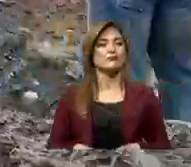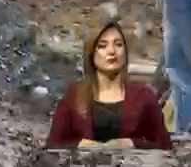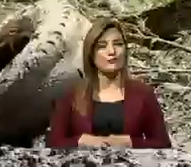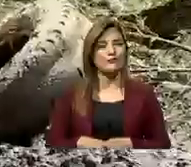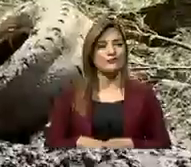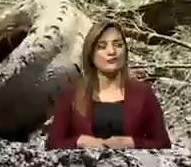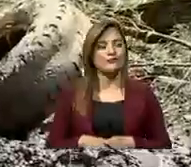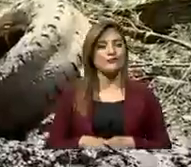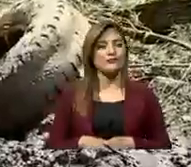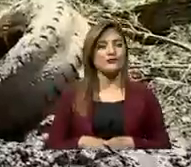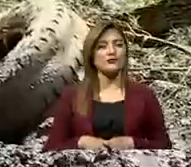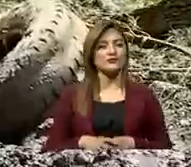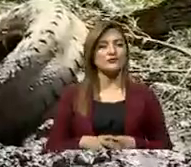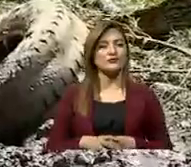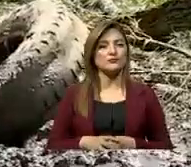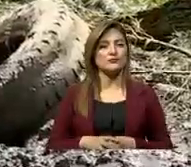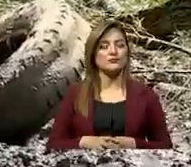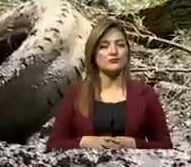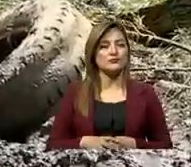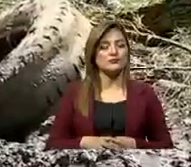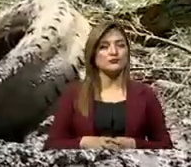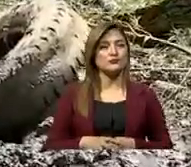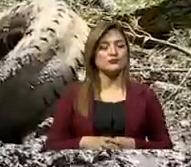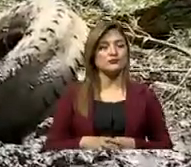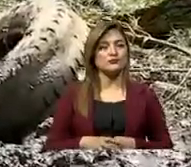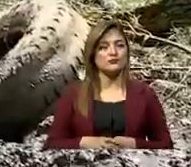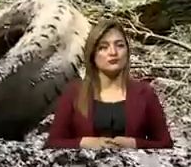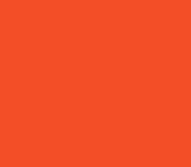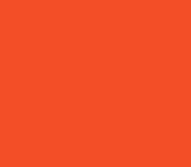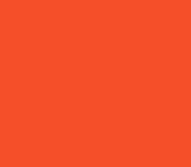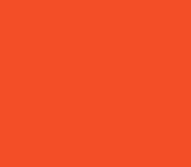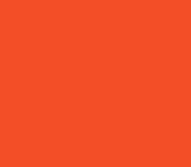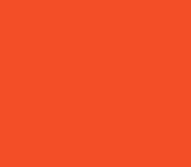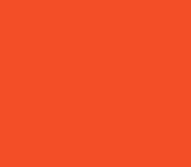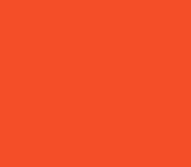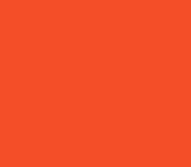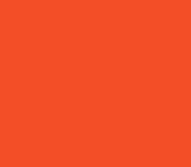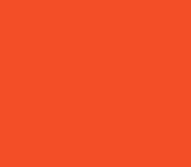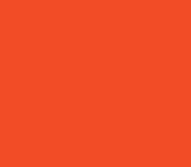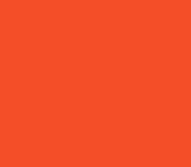con cámaras de mateo castillo maría del rocío coronel 24 horas